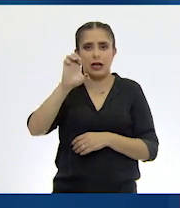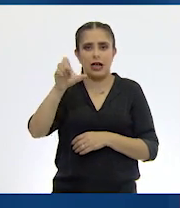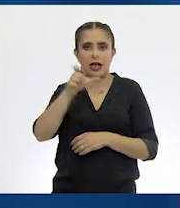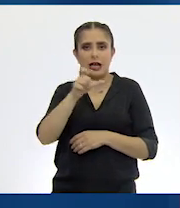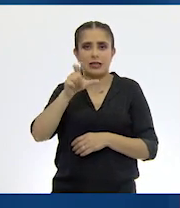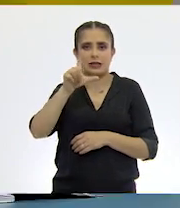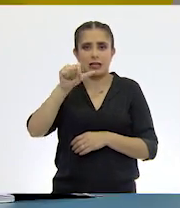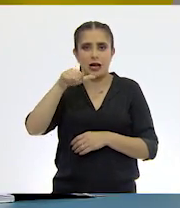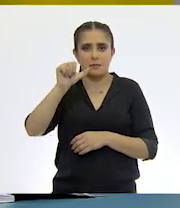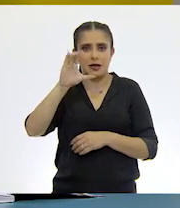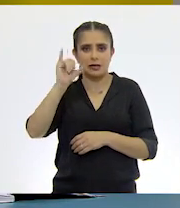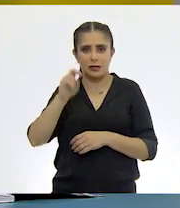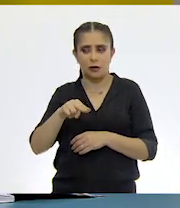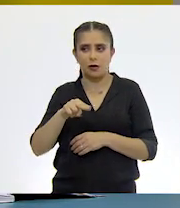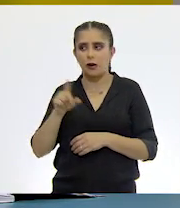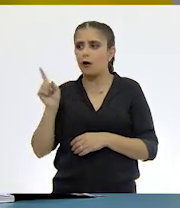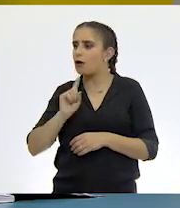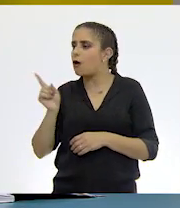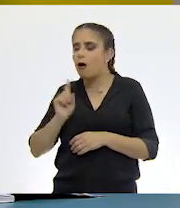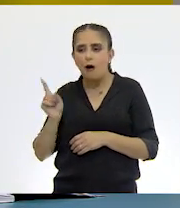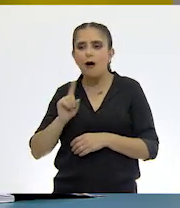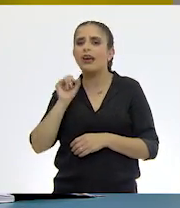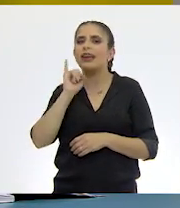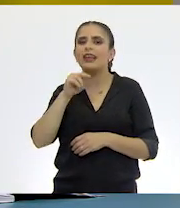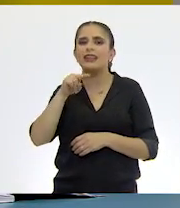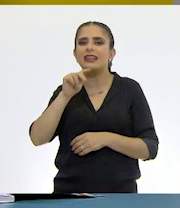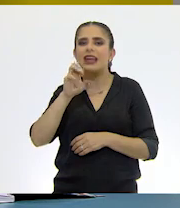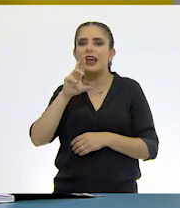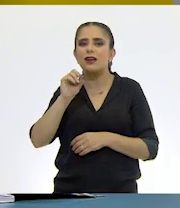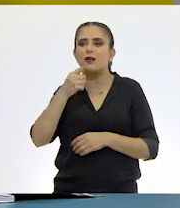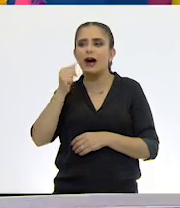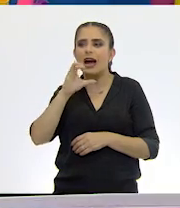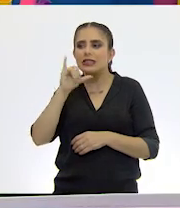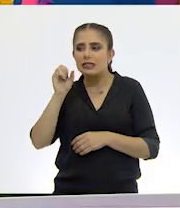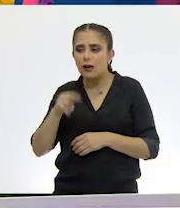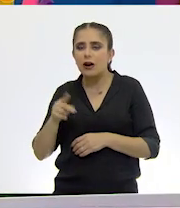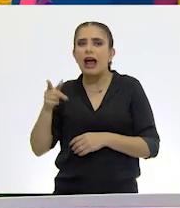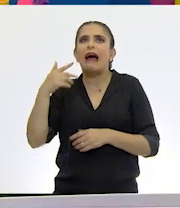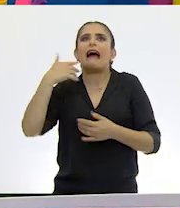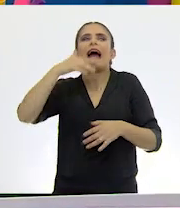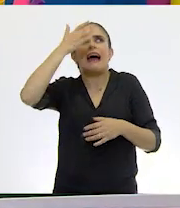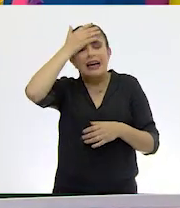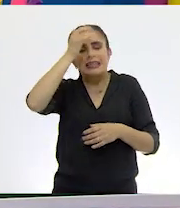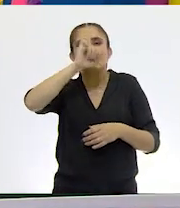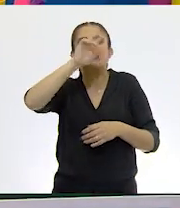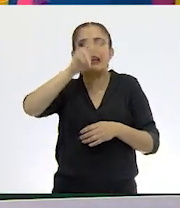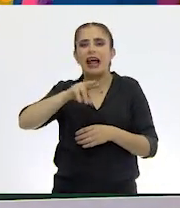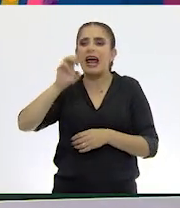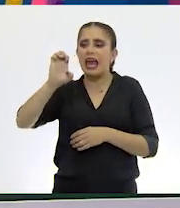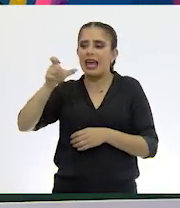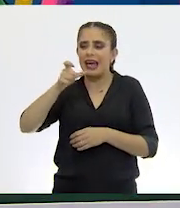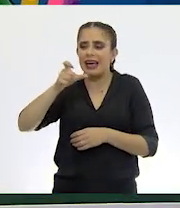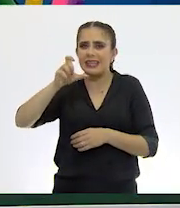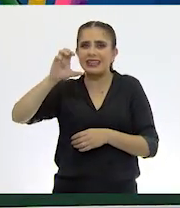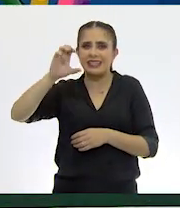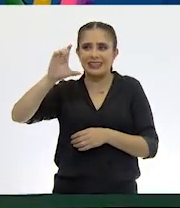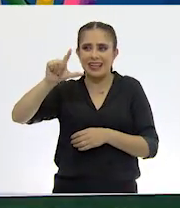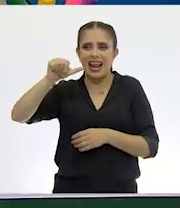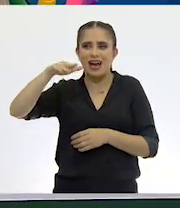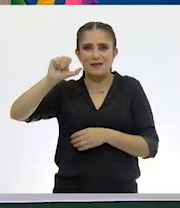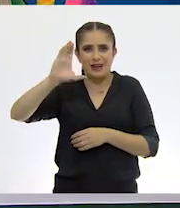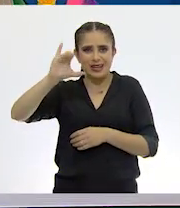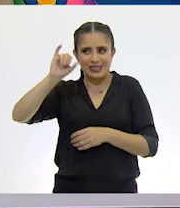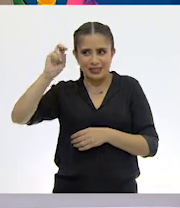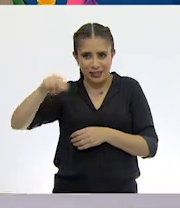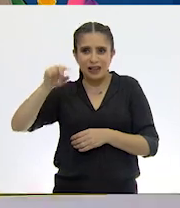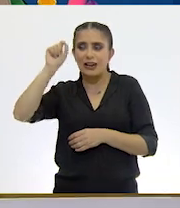de interrogación. Ah, eso, perdón. Son los signos de exclamación es el que es en la rayita y de interrogación el de sorpresa. Exacto. El de